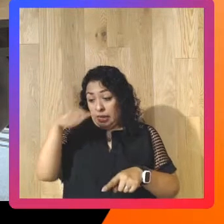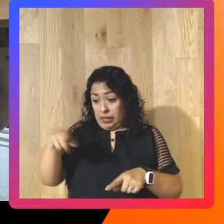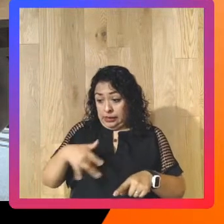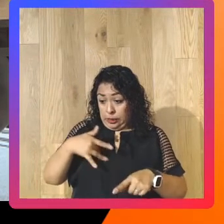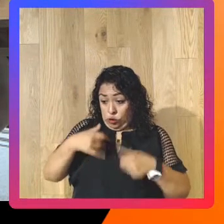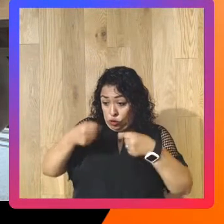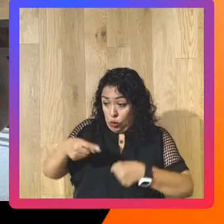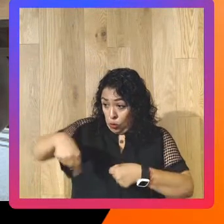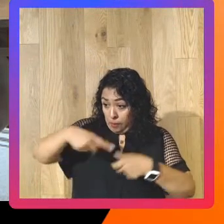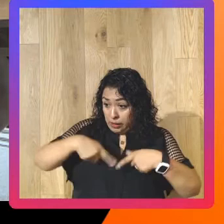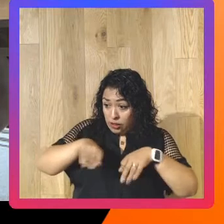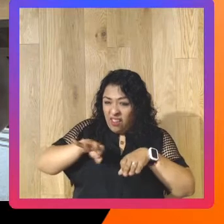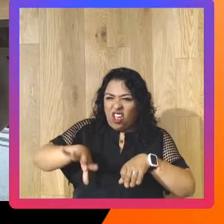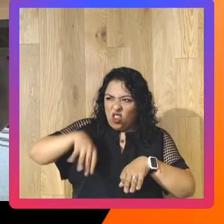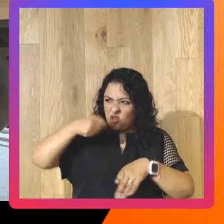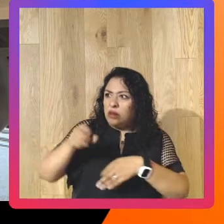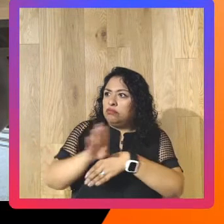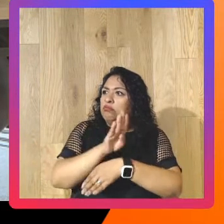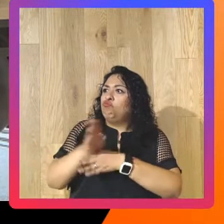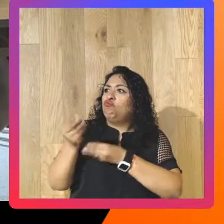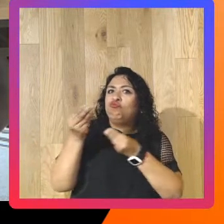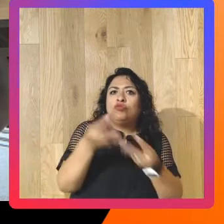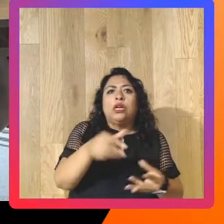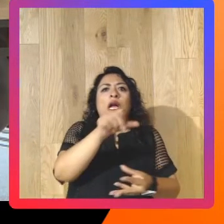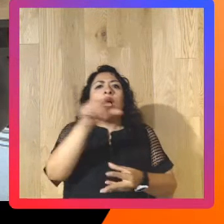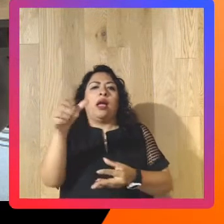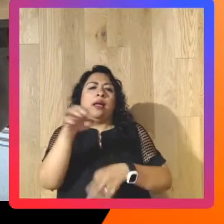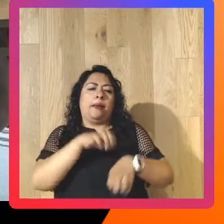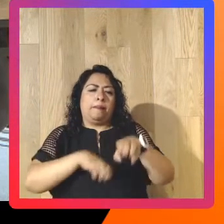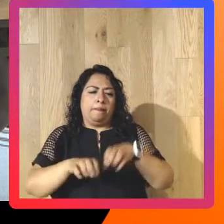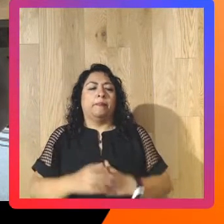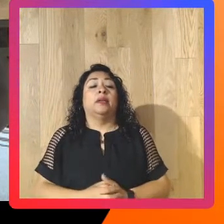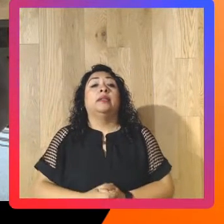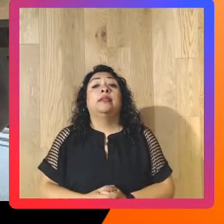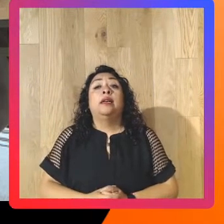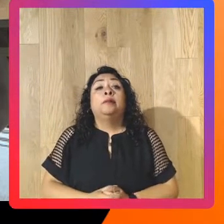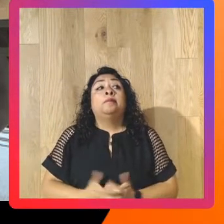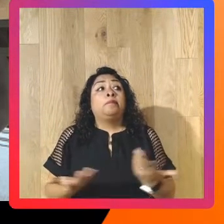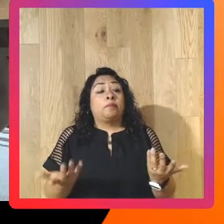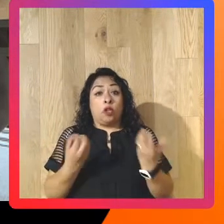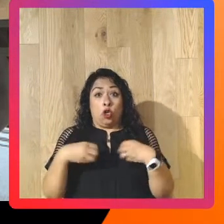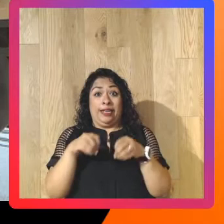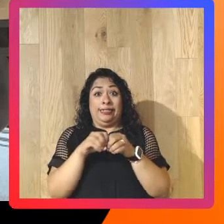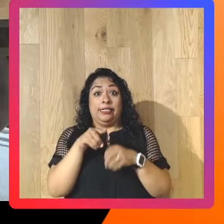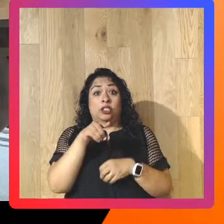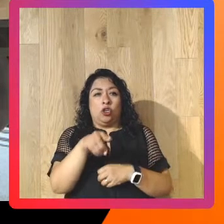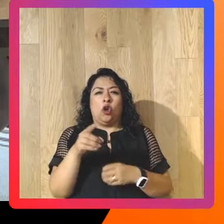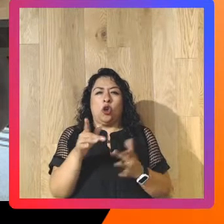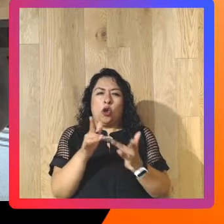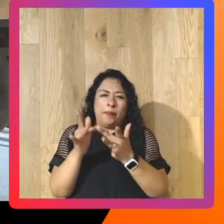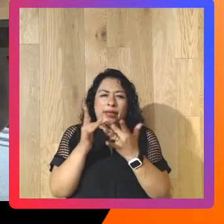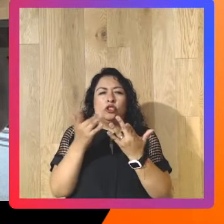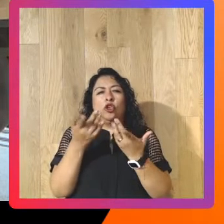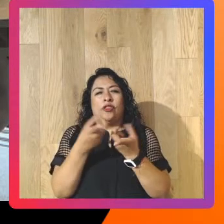los beneficios de su esfuerzo y contribución a la empresa. La Organización de Cooperación